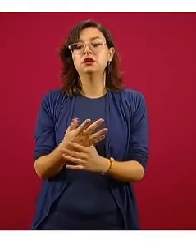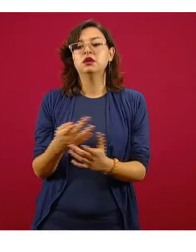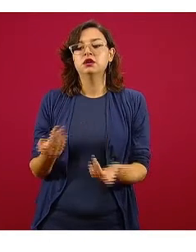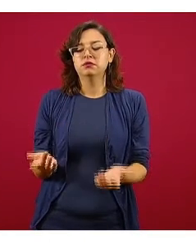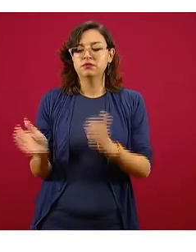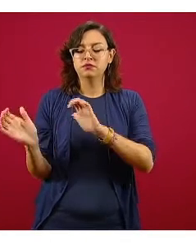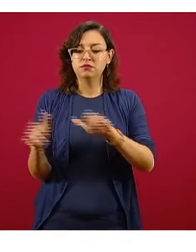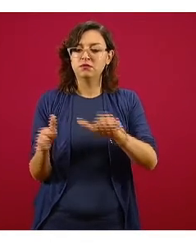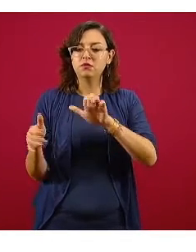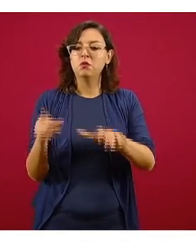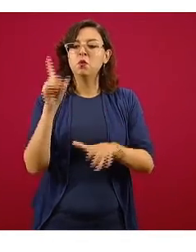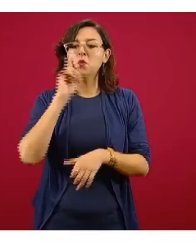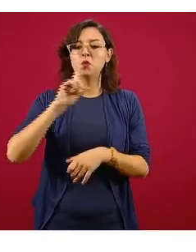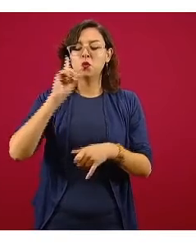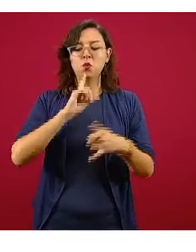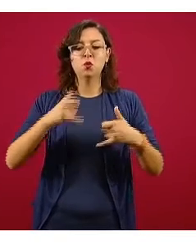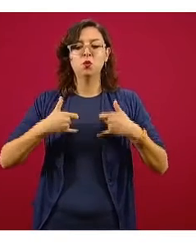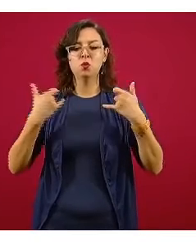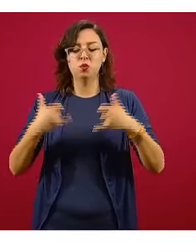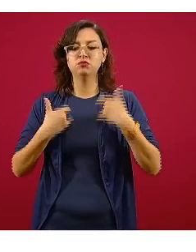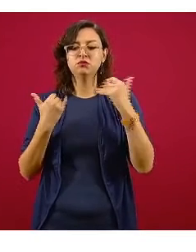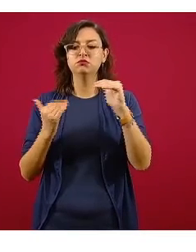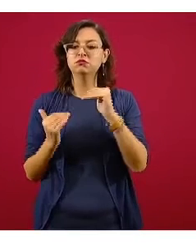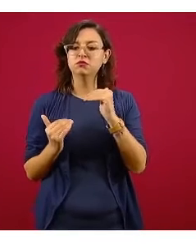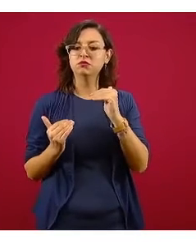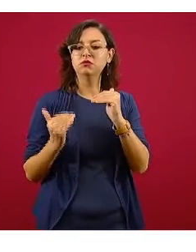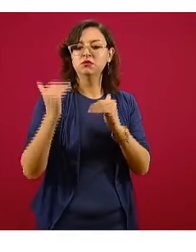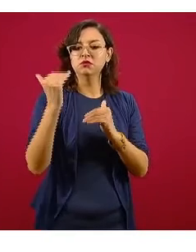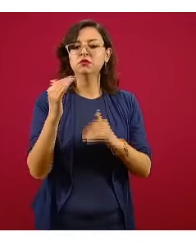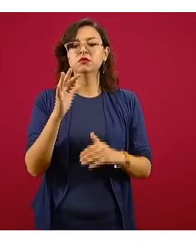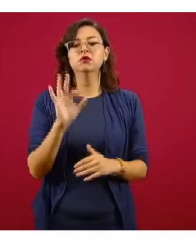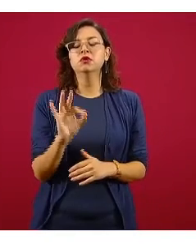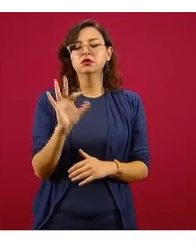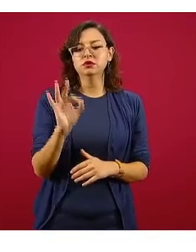de ocupación de mujeres jóvenes, la cual pasó de